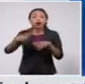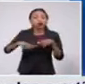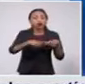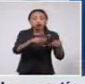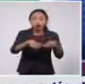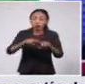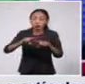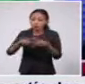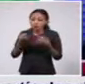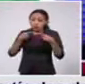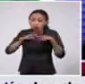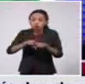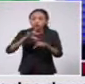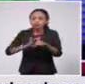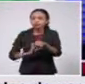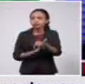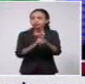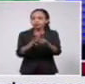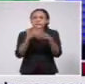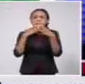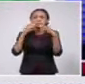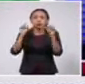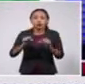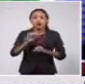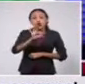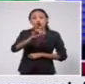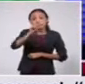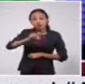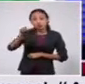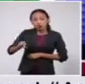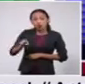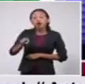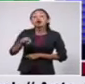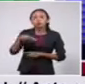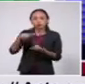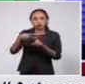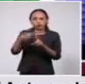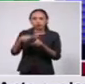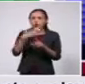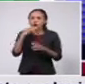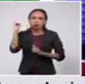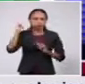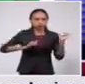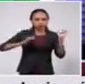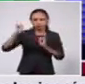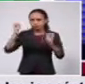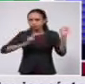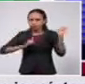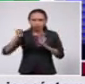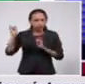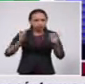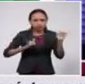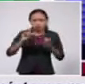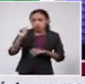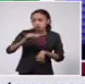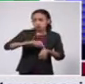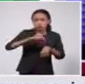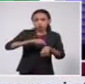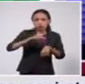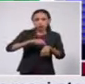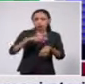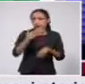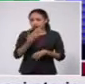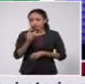mayor. 8 pacientes diagnosticados importados que recientemente arribaron a